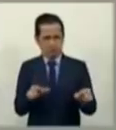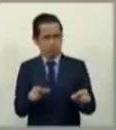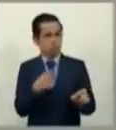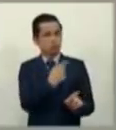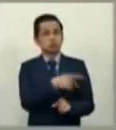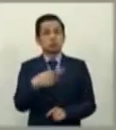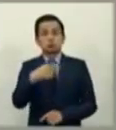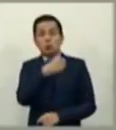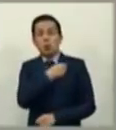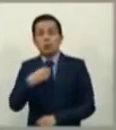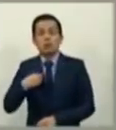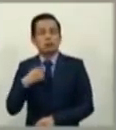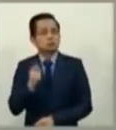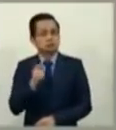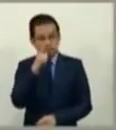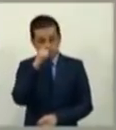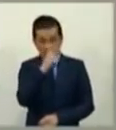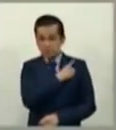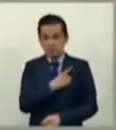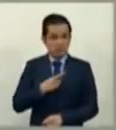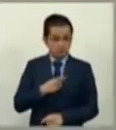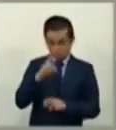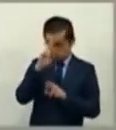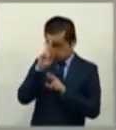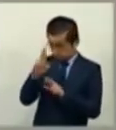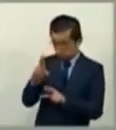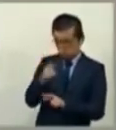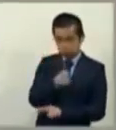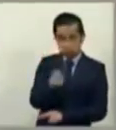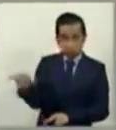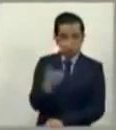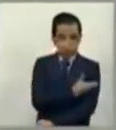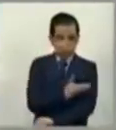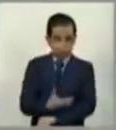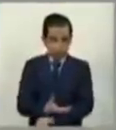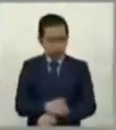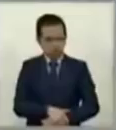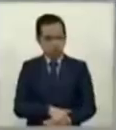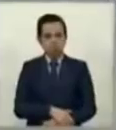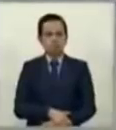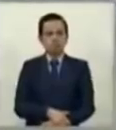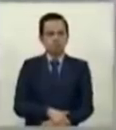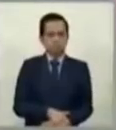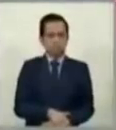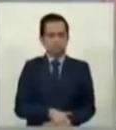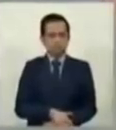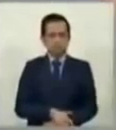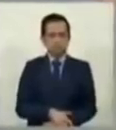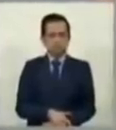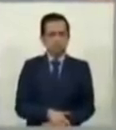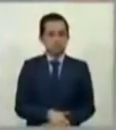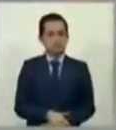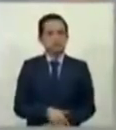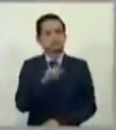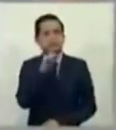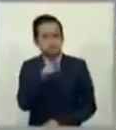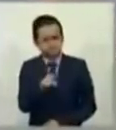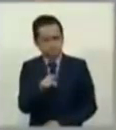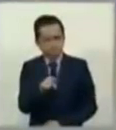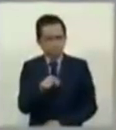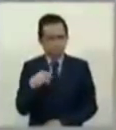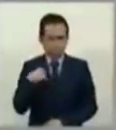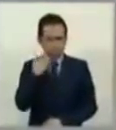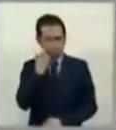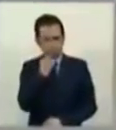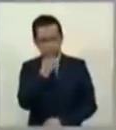de respetar a nuestros compañeros y compañeras. También informarles que desde alrededor de